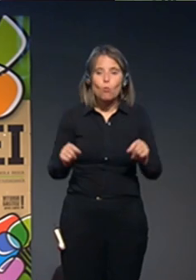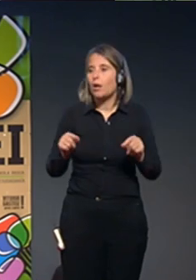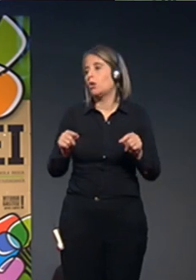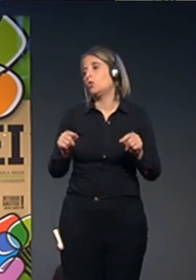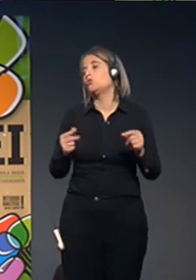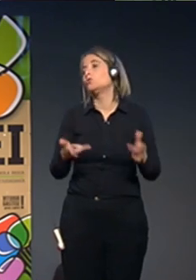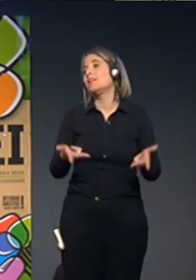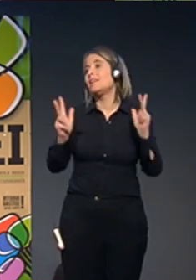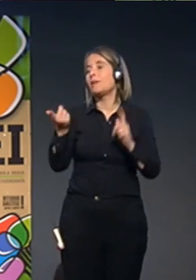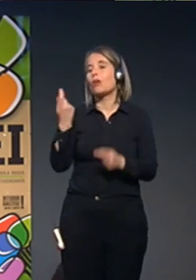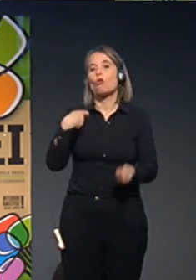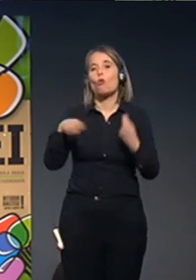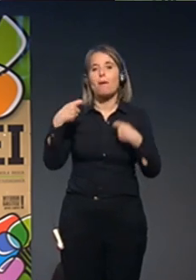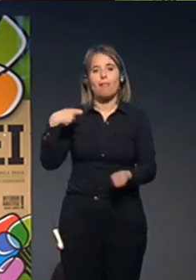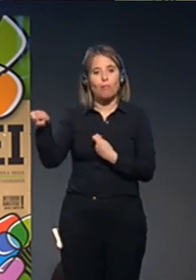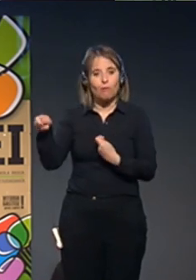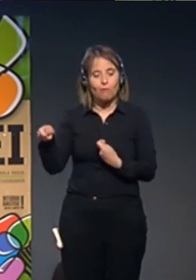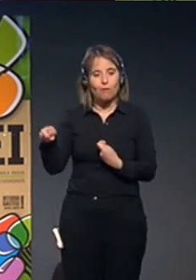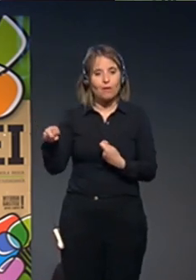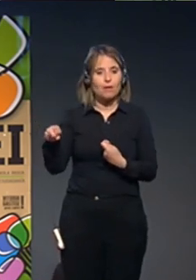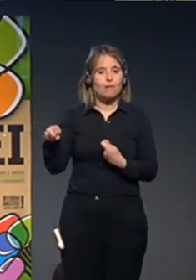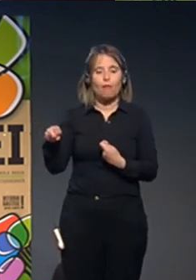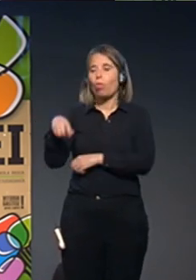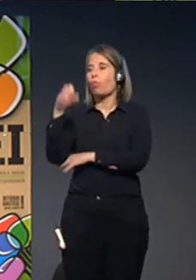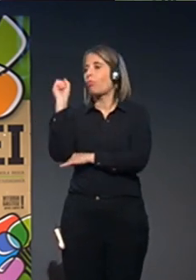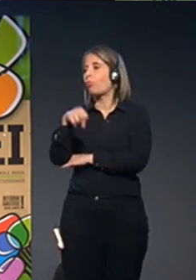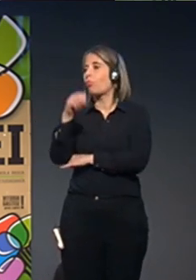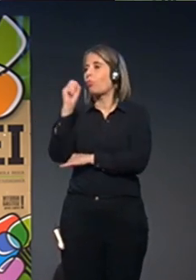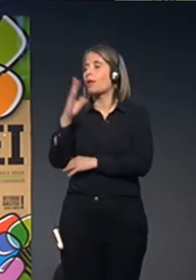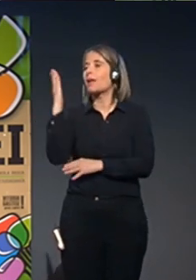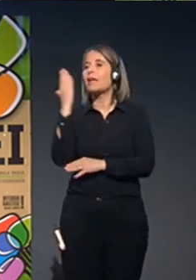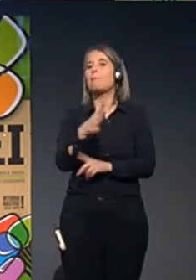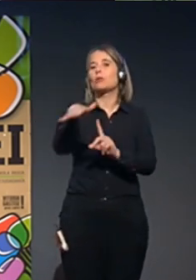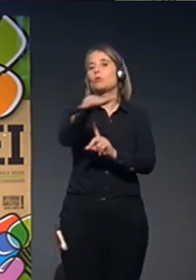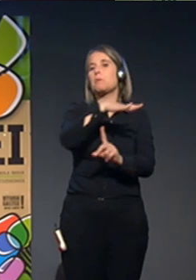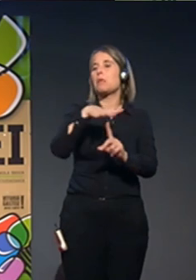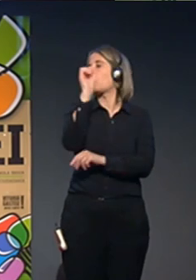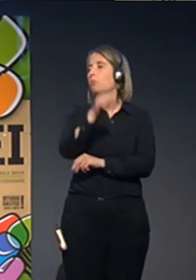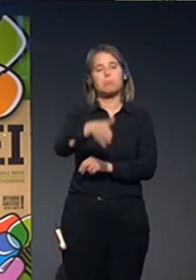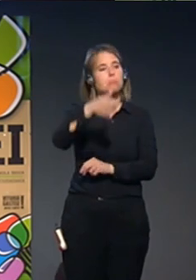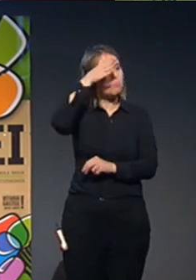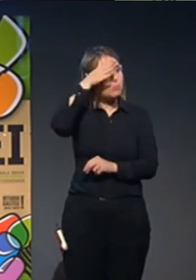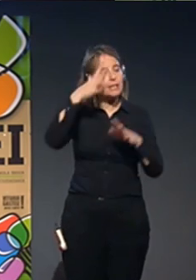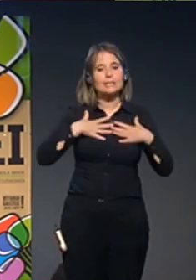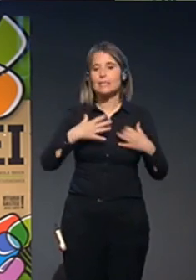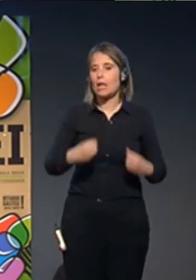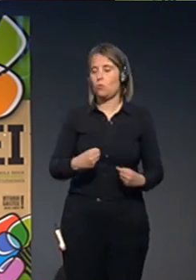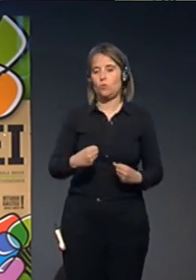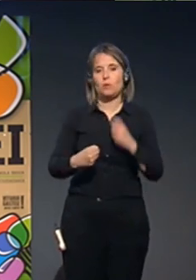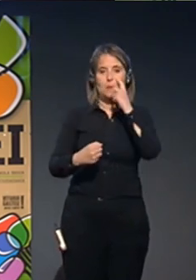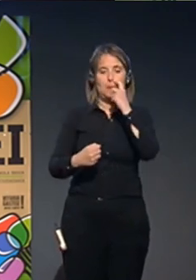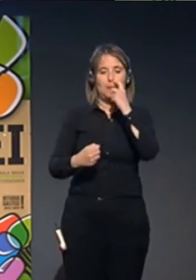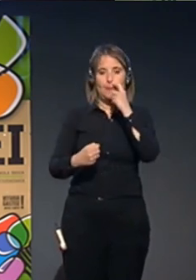libre comercio ignoran el impacto medioambiental y sobre la salud de